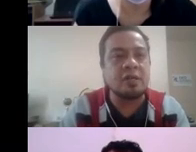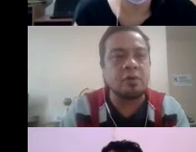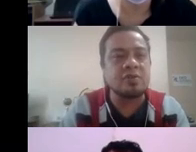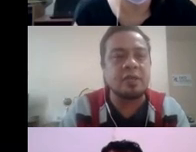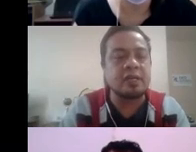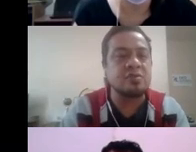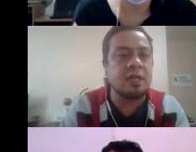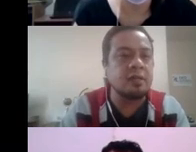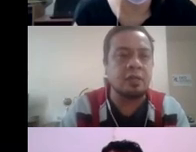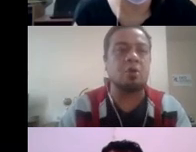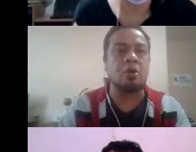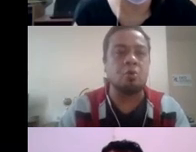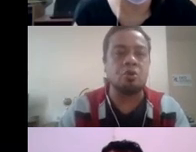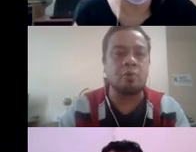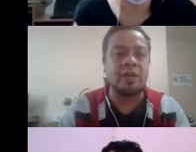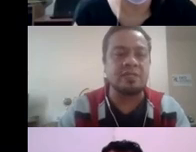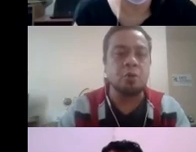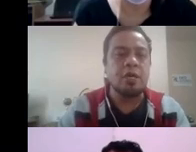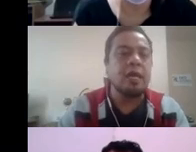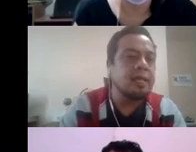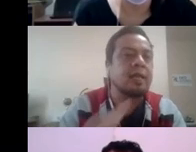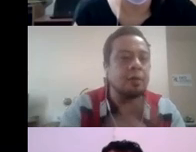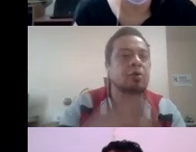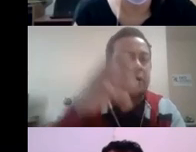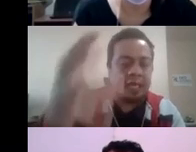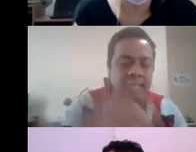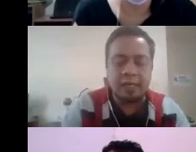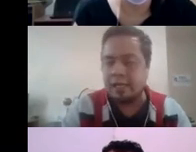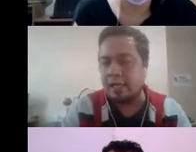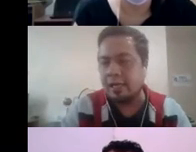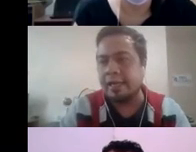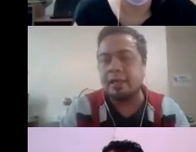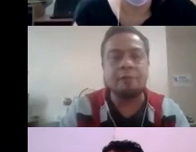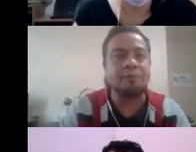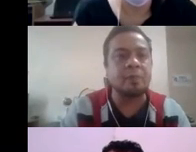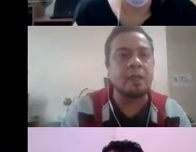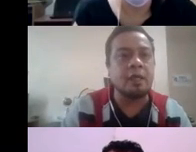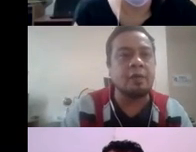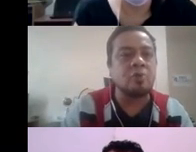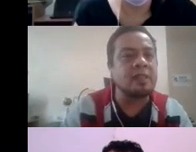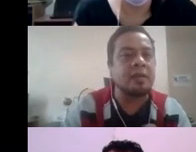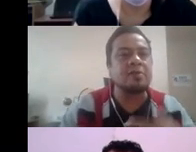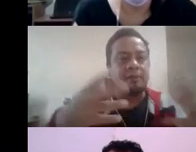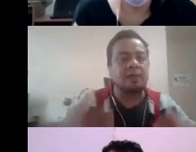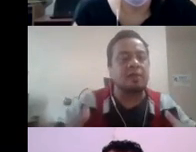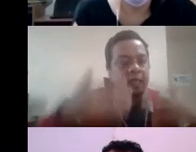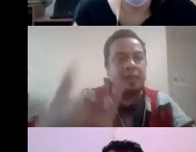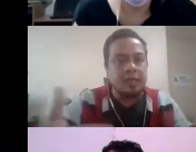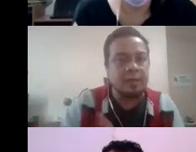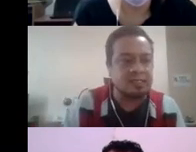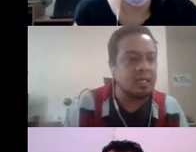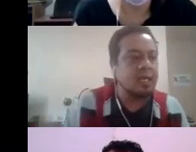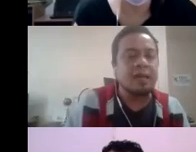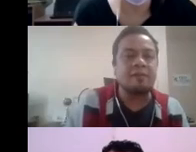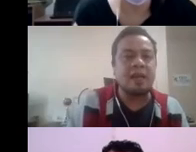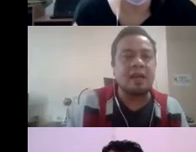al Congreso Internacional de Urbanismo. En el que, bueno, que en los comentarios se advierte que quería